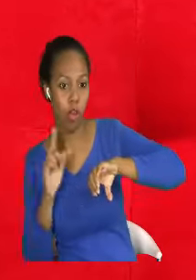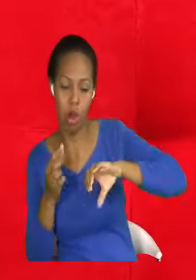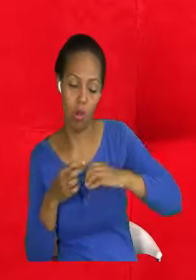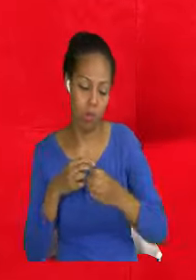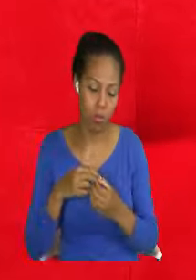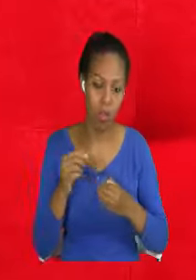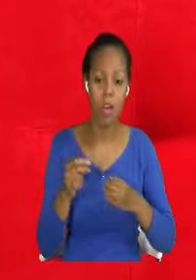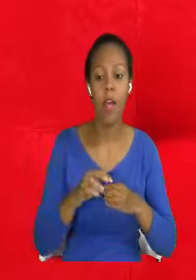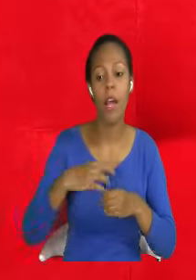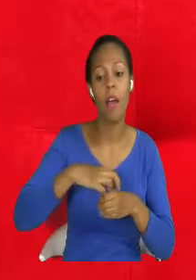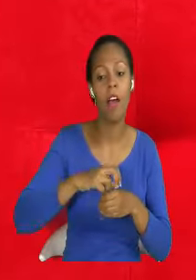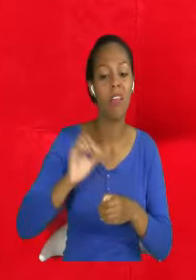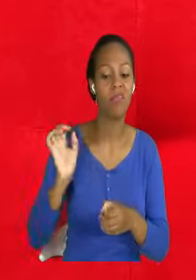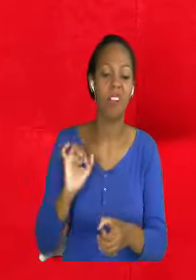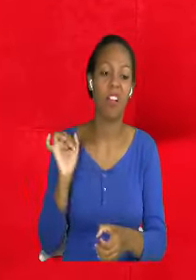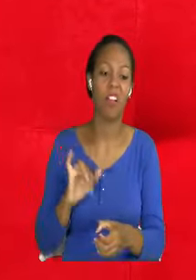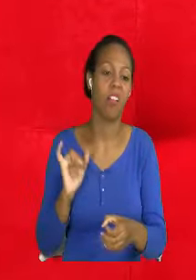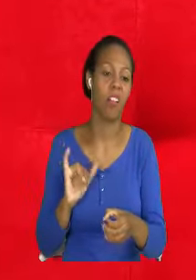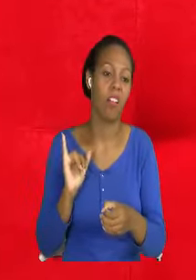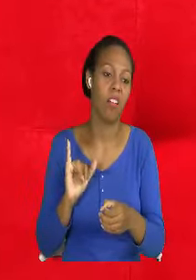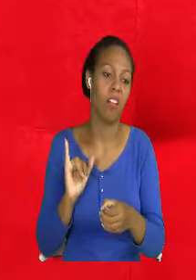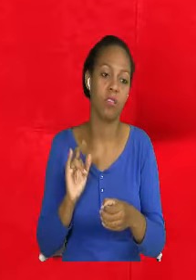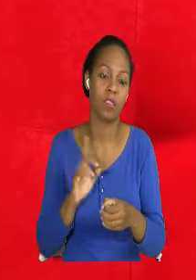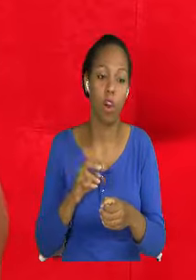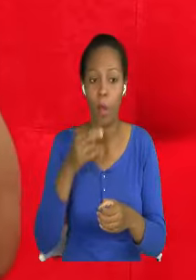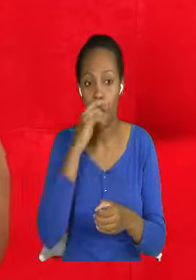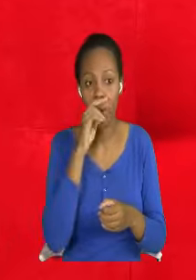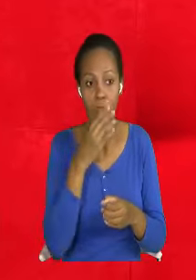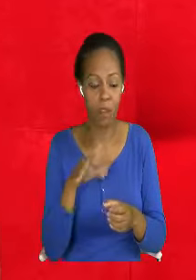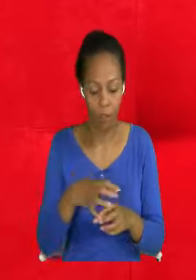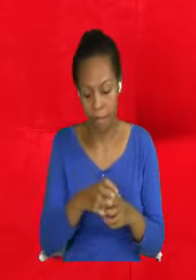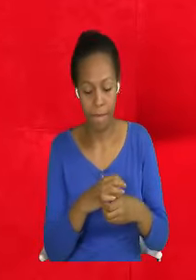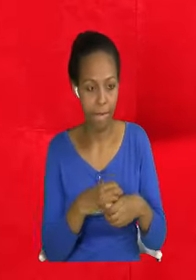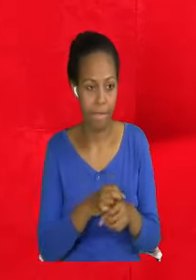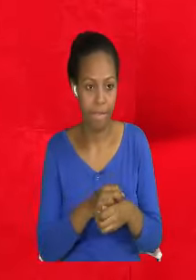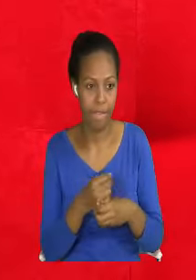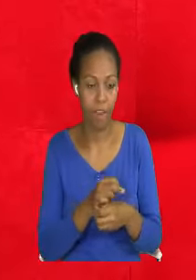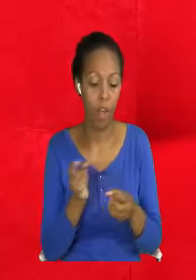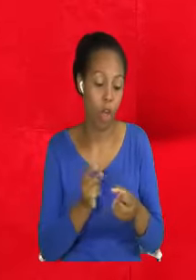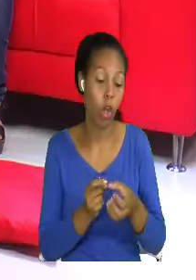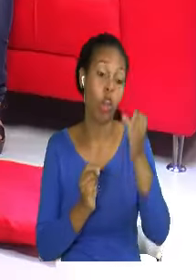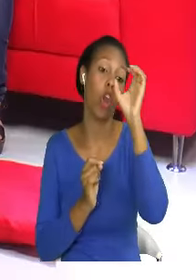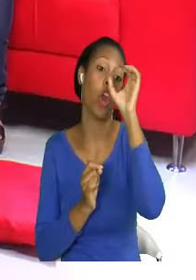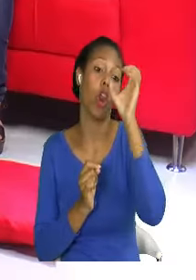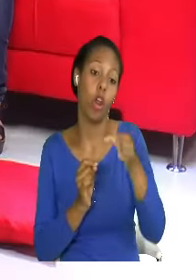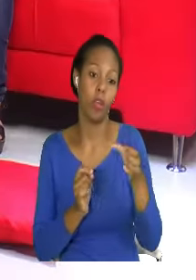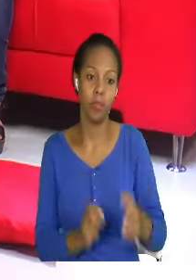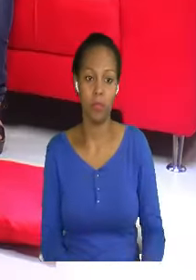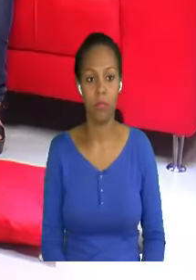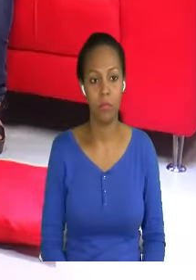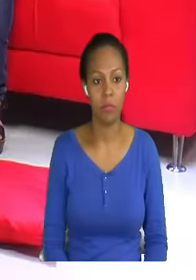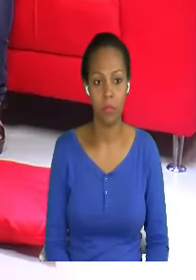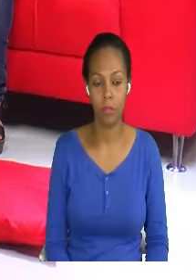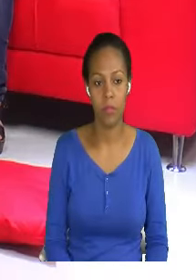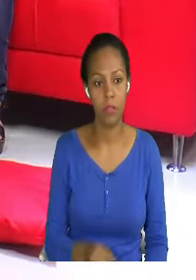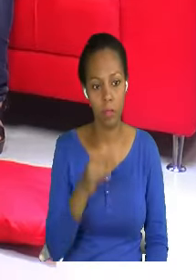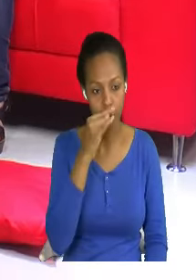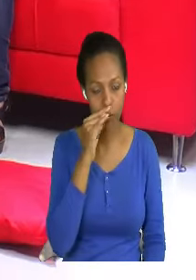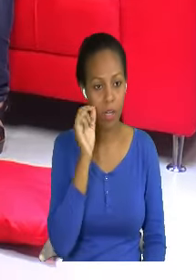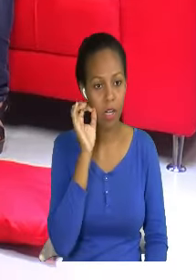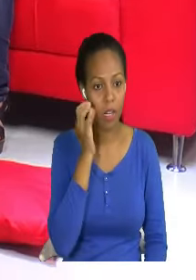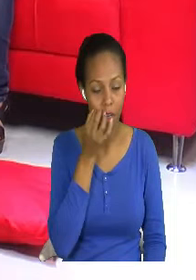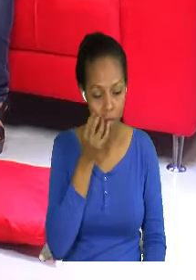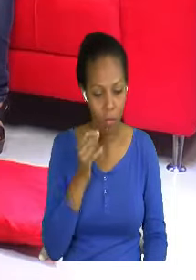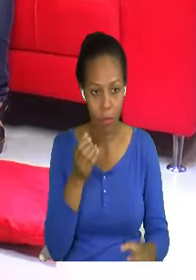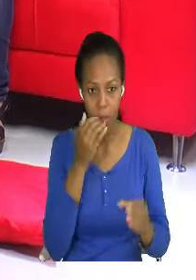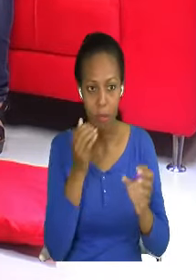a los niños, porque los niños tienden a utilizar y a metérselo en la boca. Huele delicioso, es que yo creo que los niños por eso se lo meten a